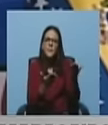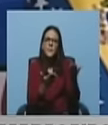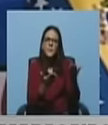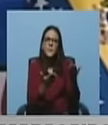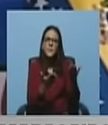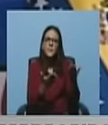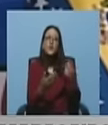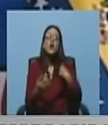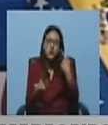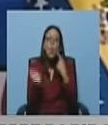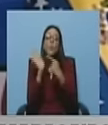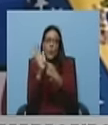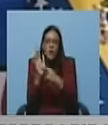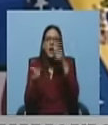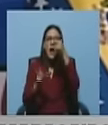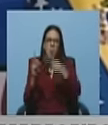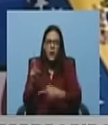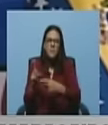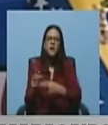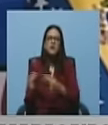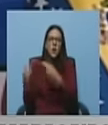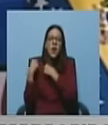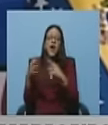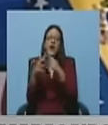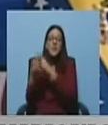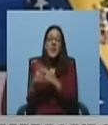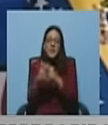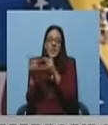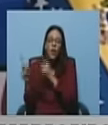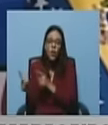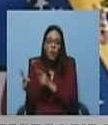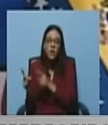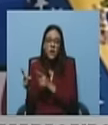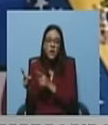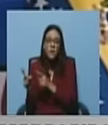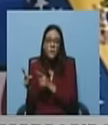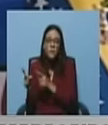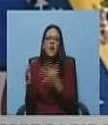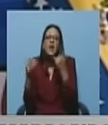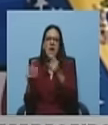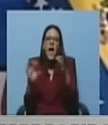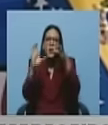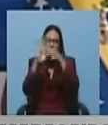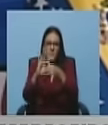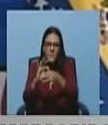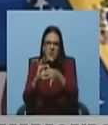Yo presenté a un ciudadano norteamericano que tenía vínculos